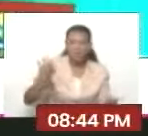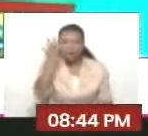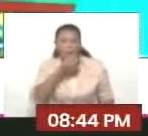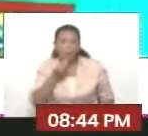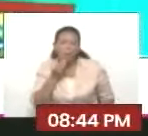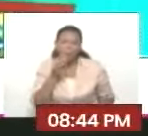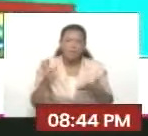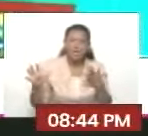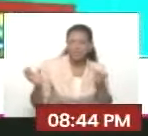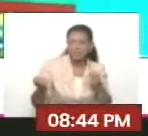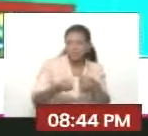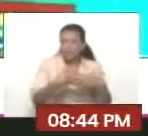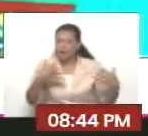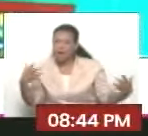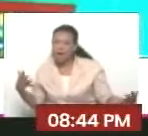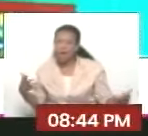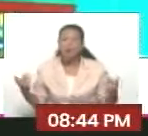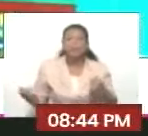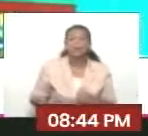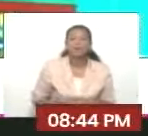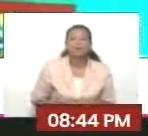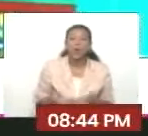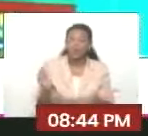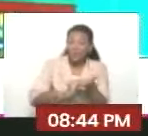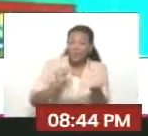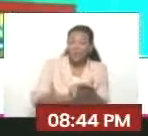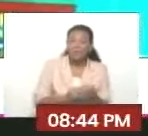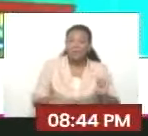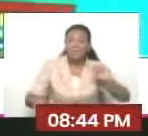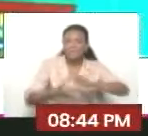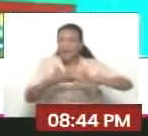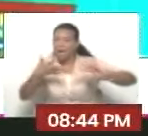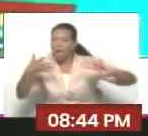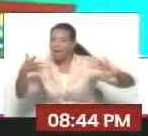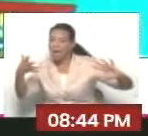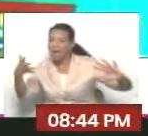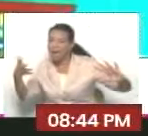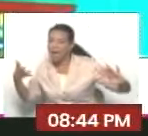así. ¿Qué le parece? ¿Sí? Otra vez, otra vez.